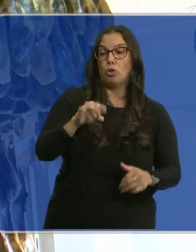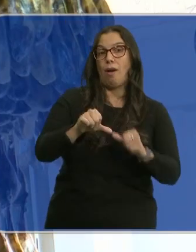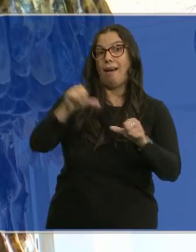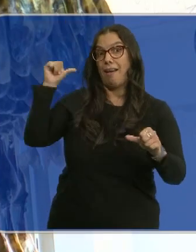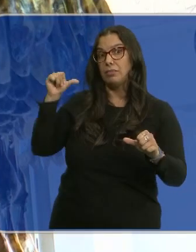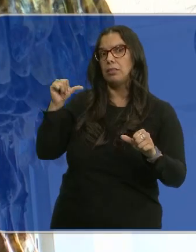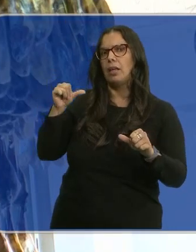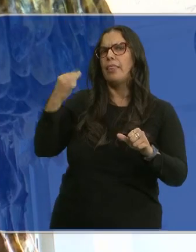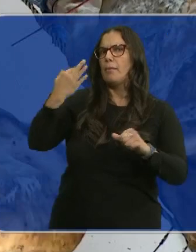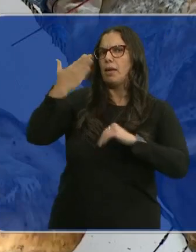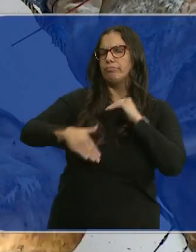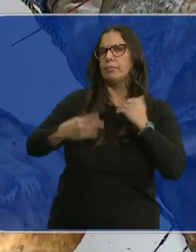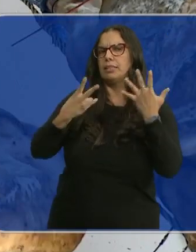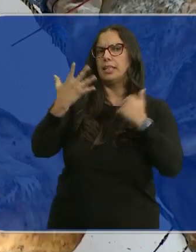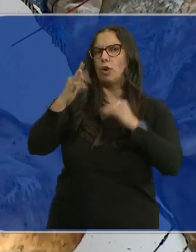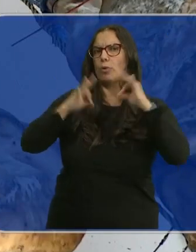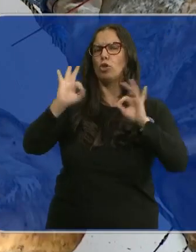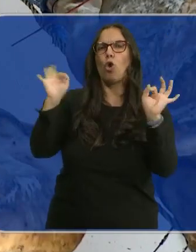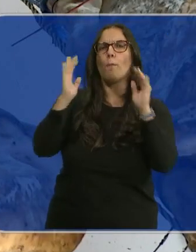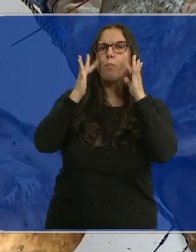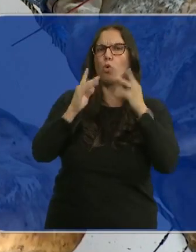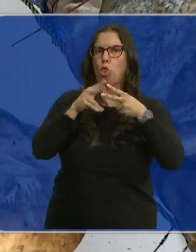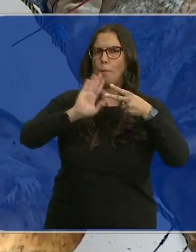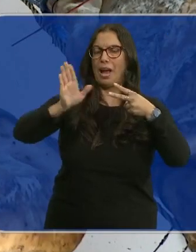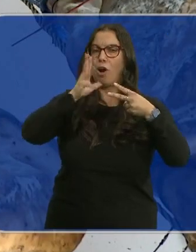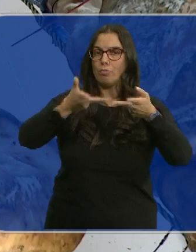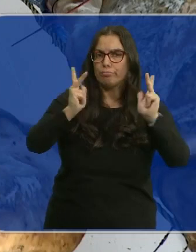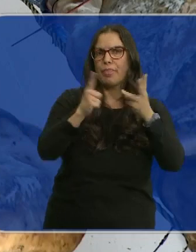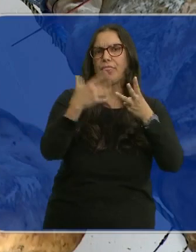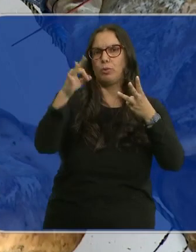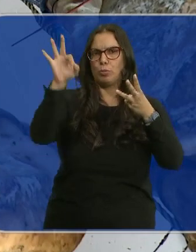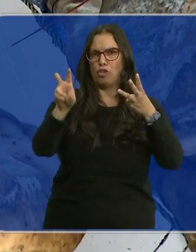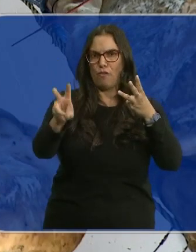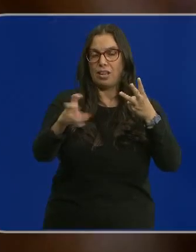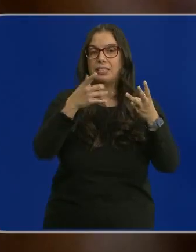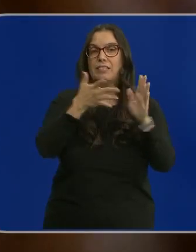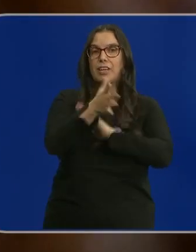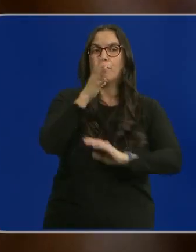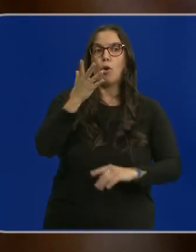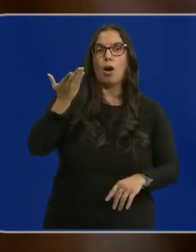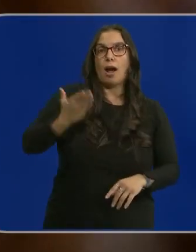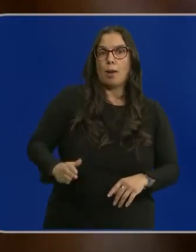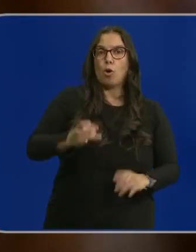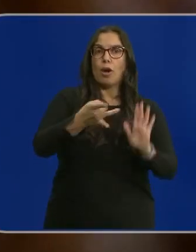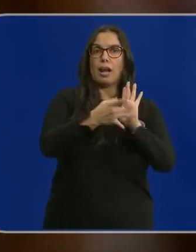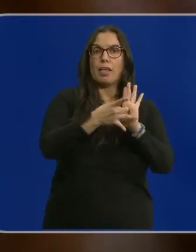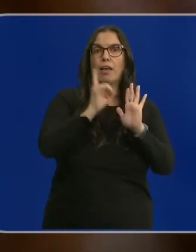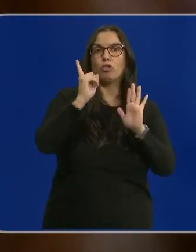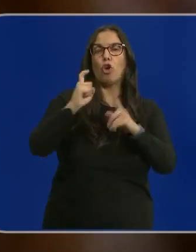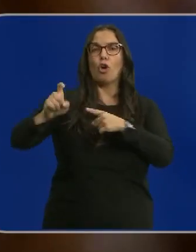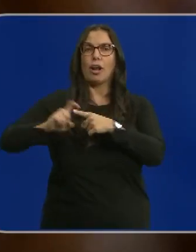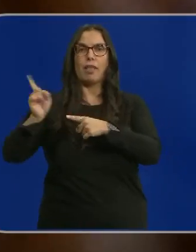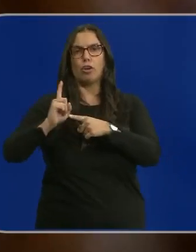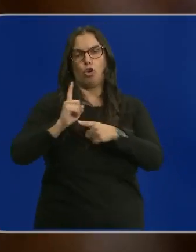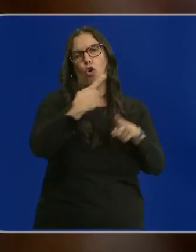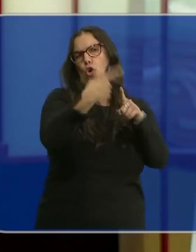hasta ahora, del 75% o ibérico puro. El cambio autorizado obedece a que la calidad de su jamón no procede de la raza del animal,